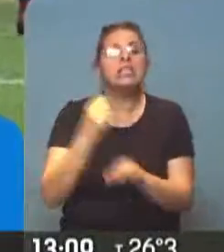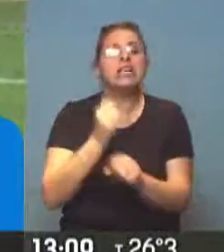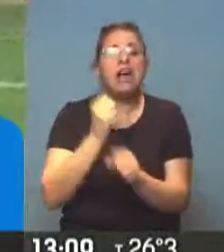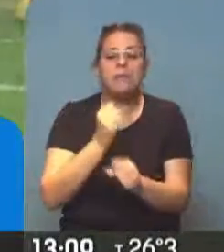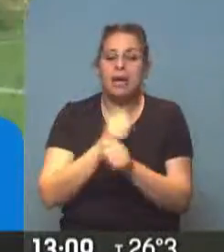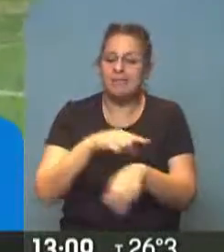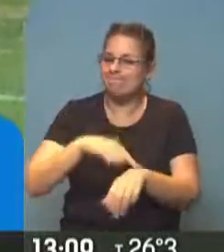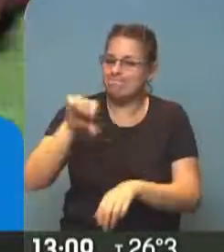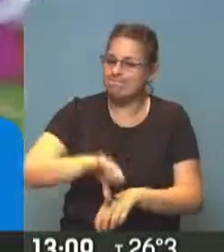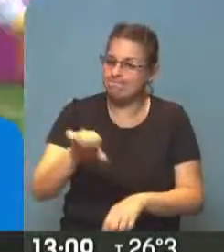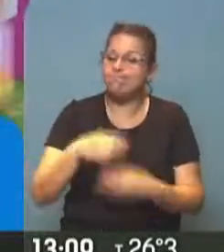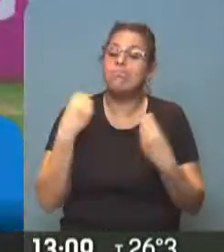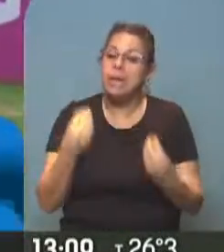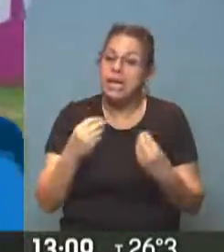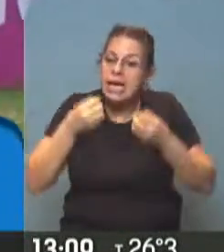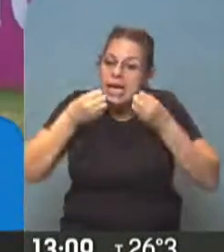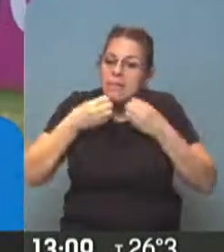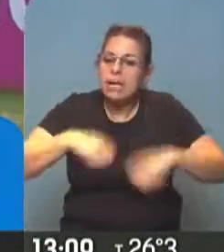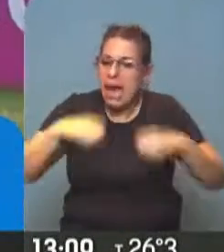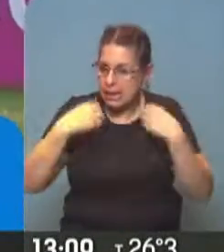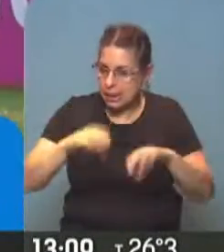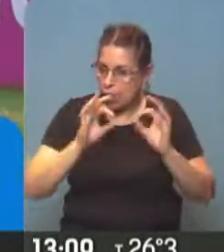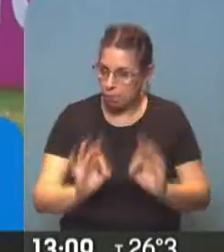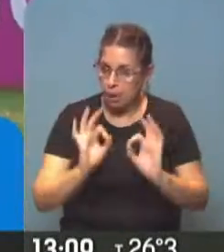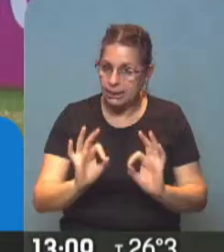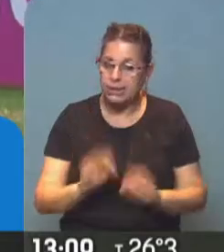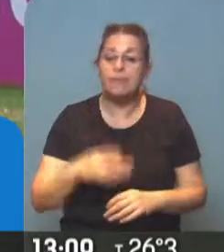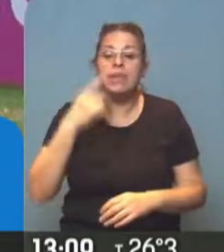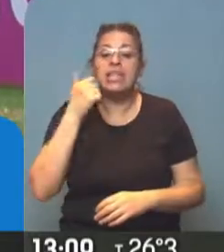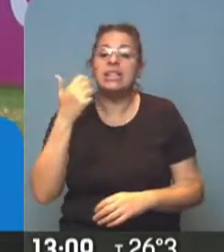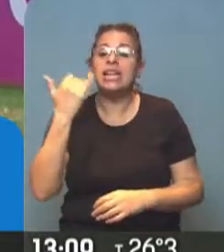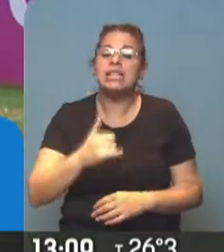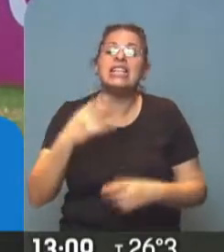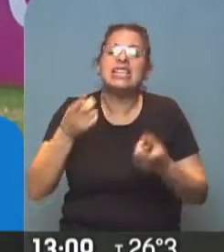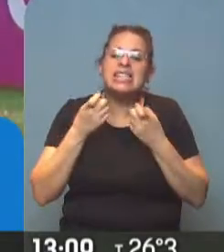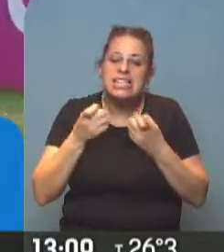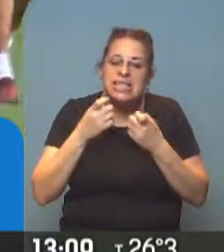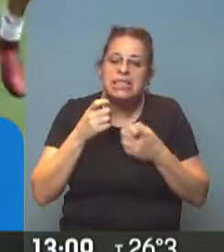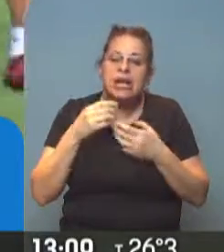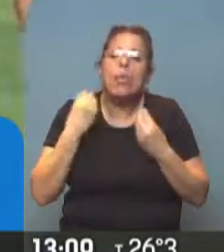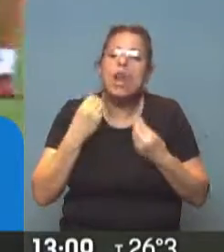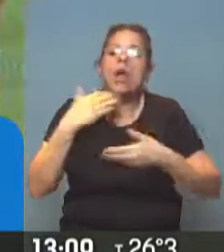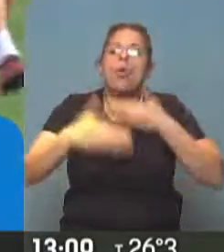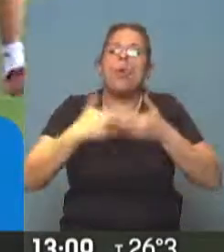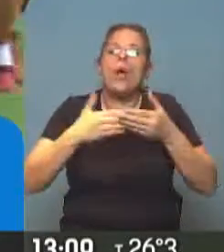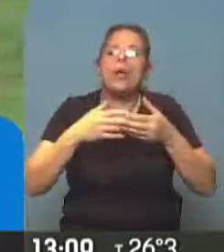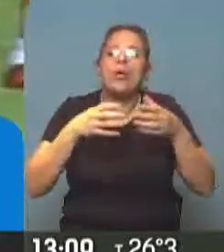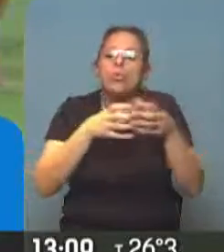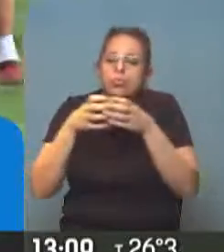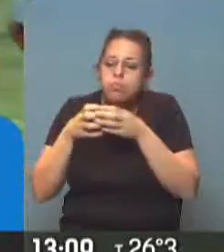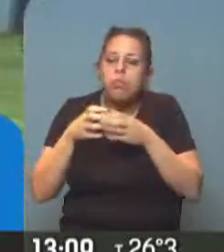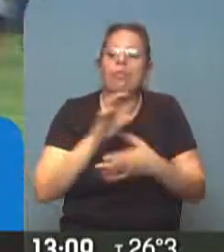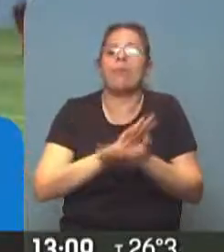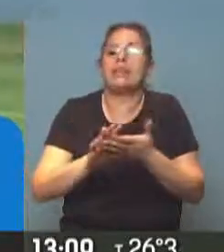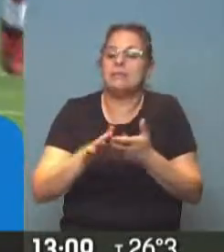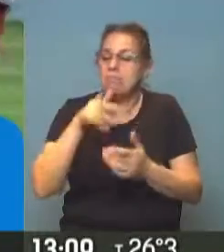muy poco tiempo para llevar adelante las prácticas. Bueno, los días que tiene, utilizar esa formación base. Aparentemente San Paoli la tiene esa